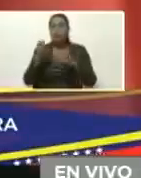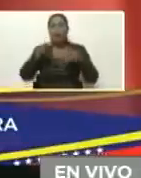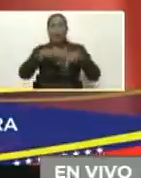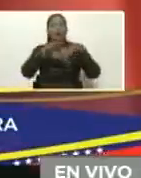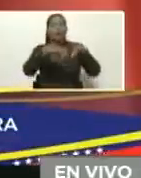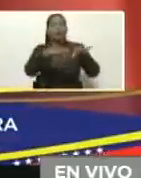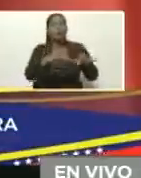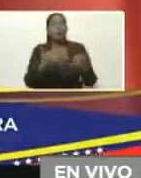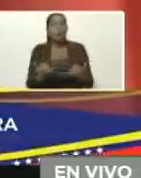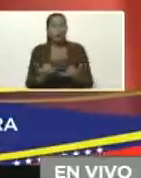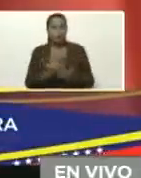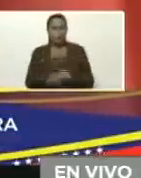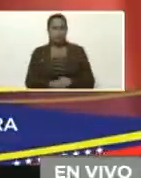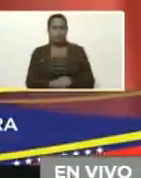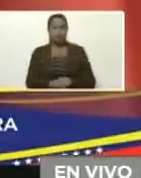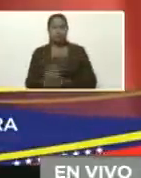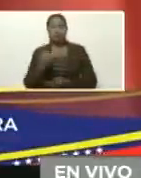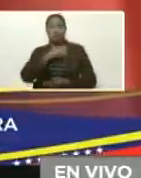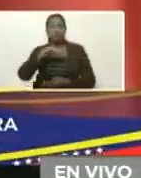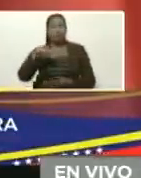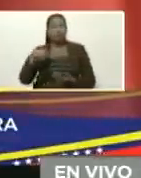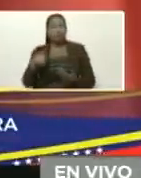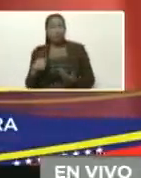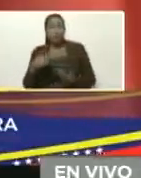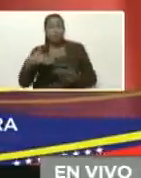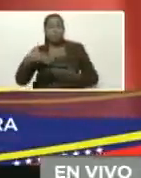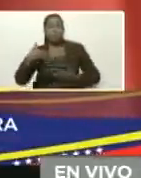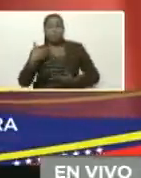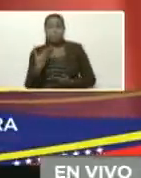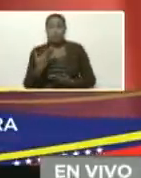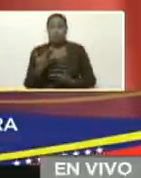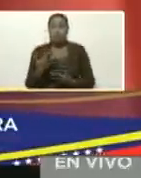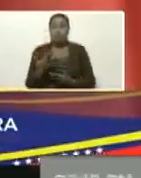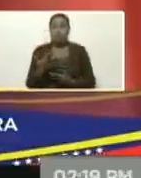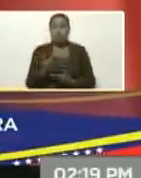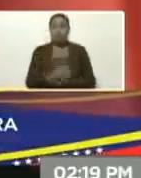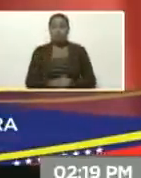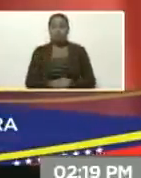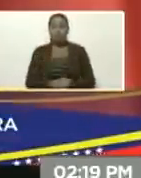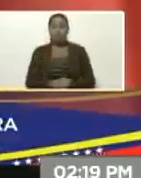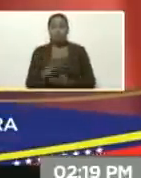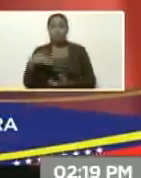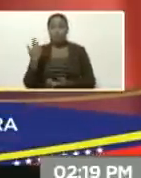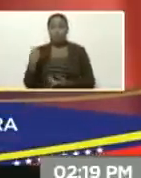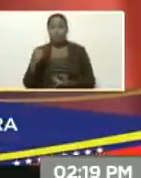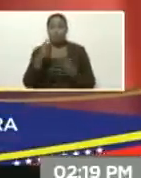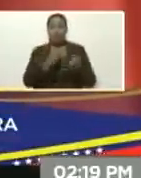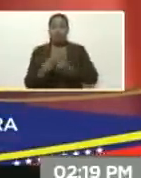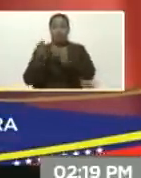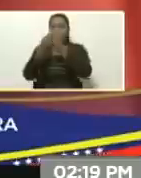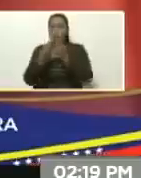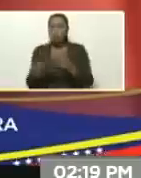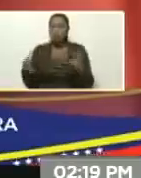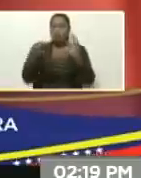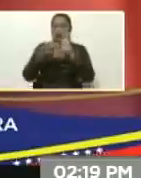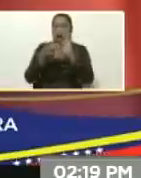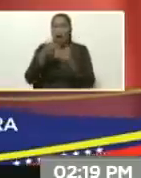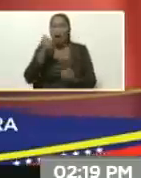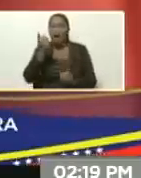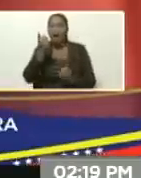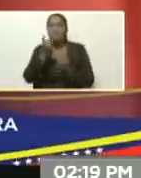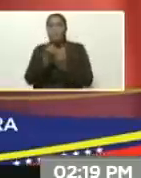agricultura. Y nosotros podemos tener una economía complementaria y